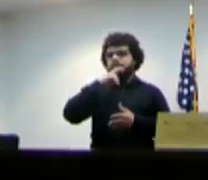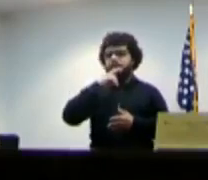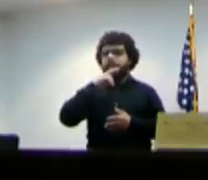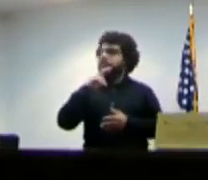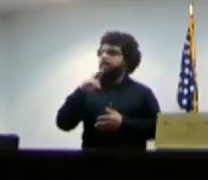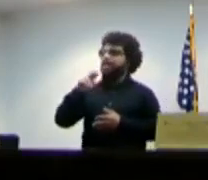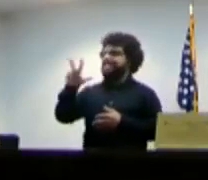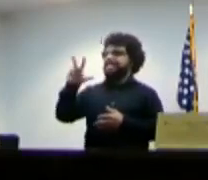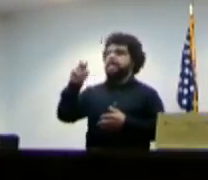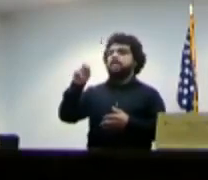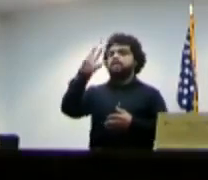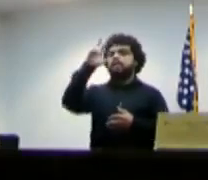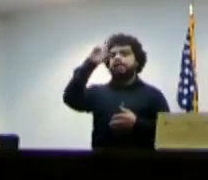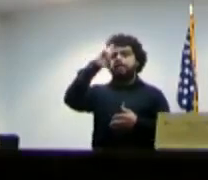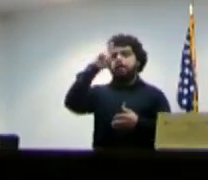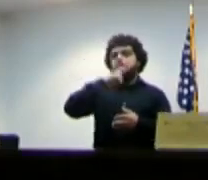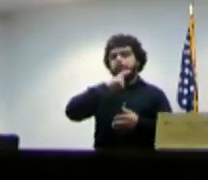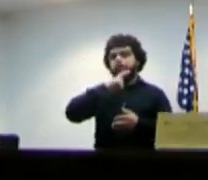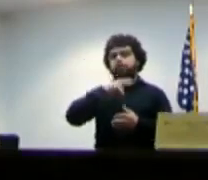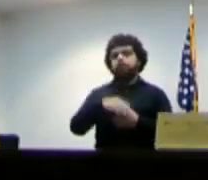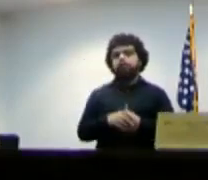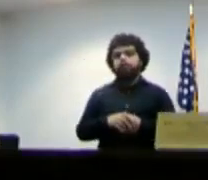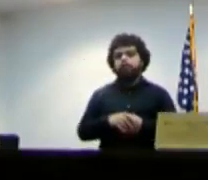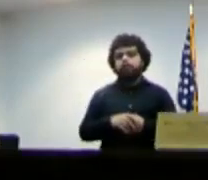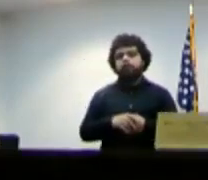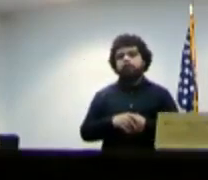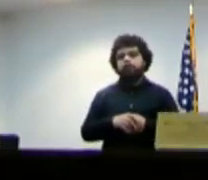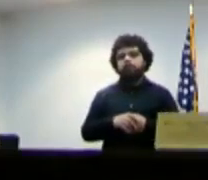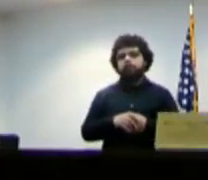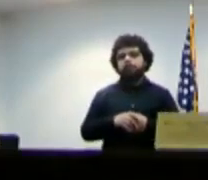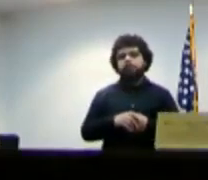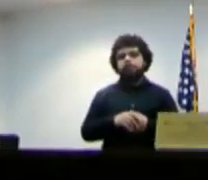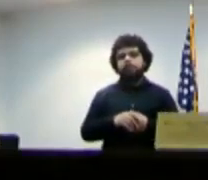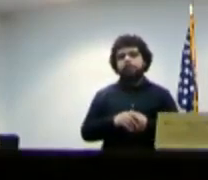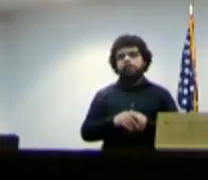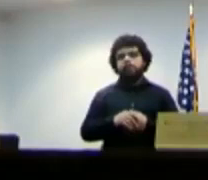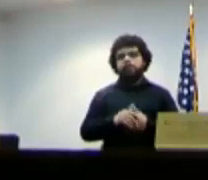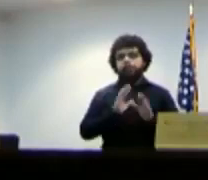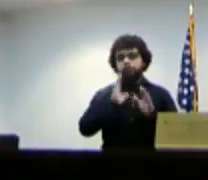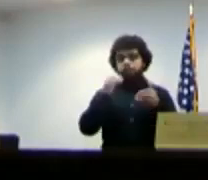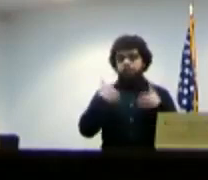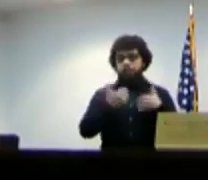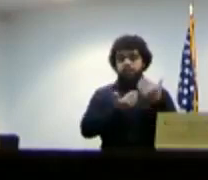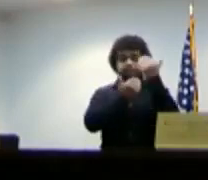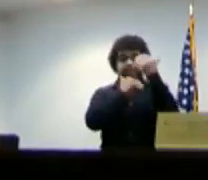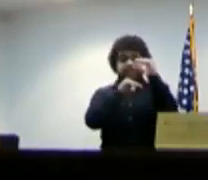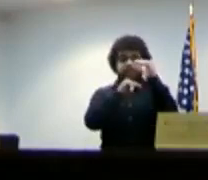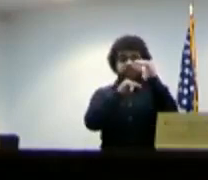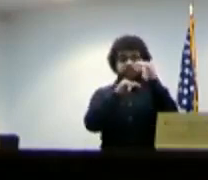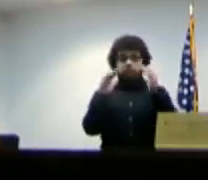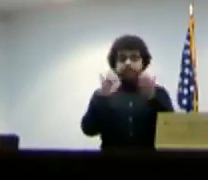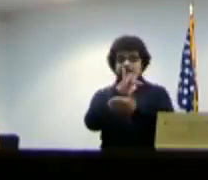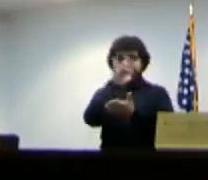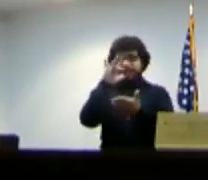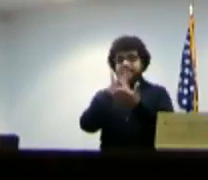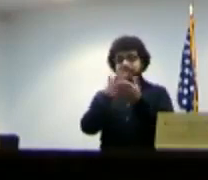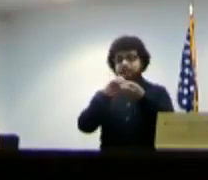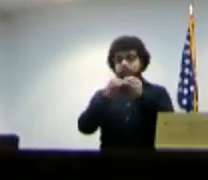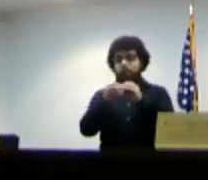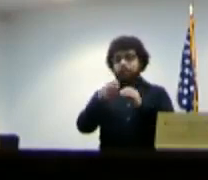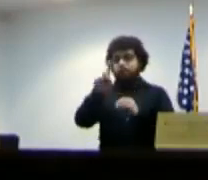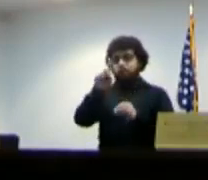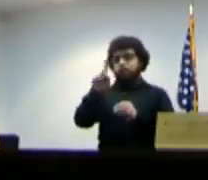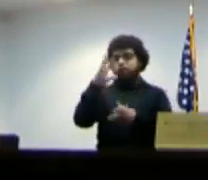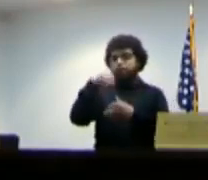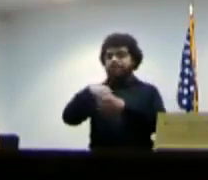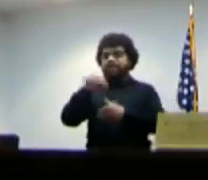30 de agosto tuvimos inicialmente una limitación en la unidad 1 de Aguirre, que